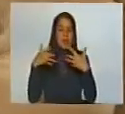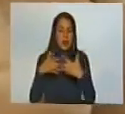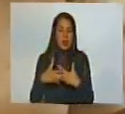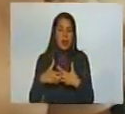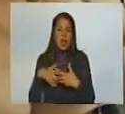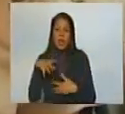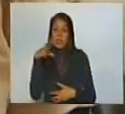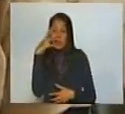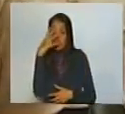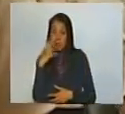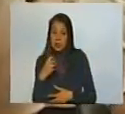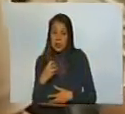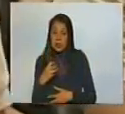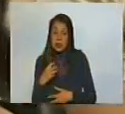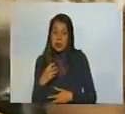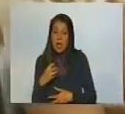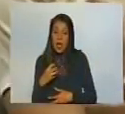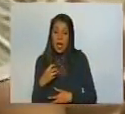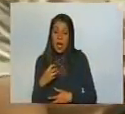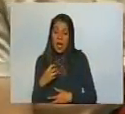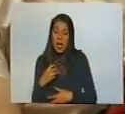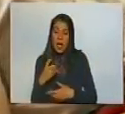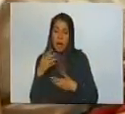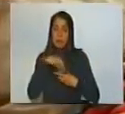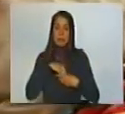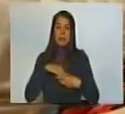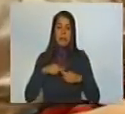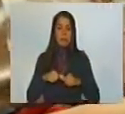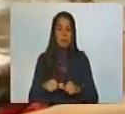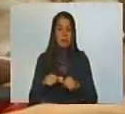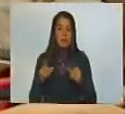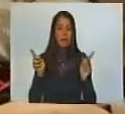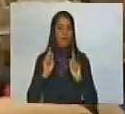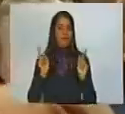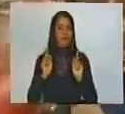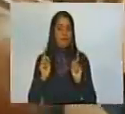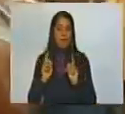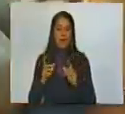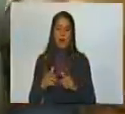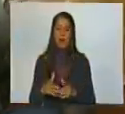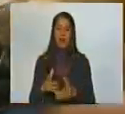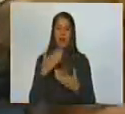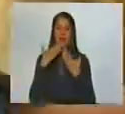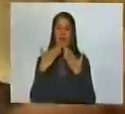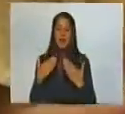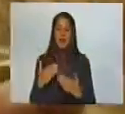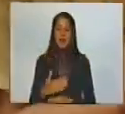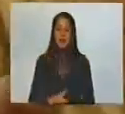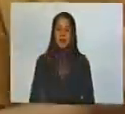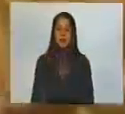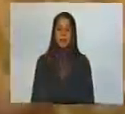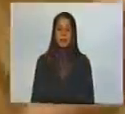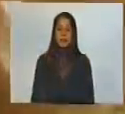tristeza jamás sea unida a mi nombre. Gracias.